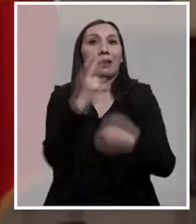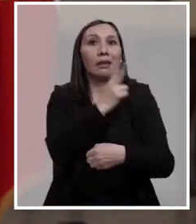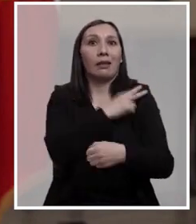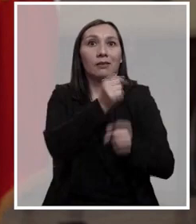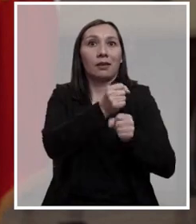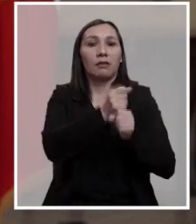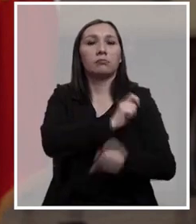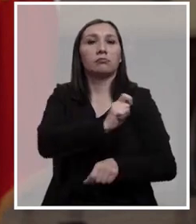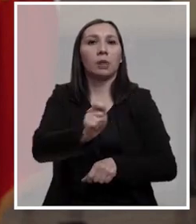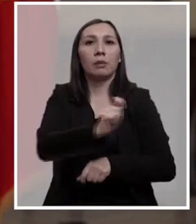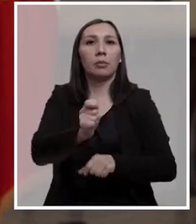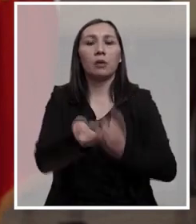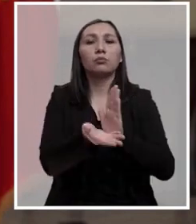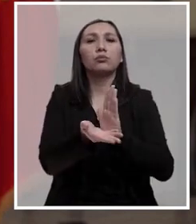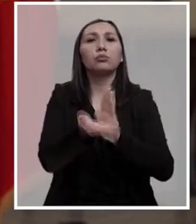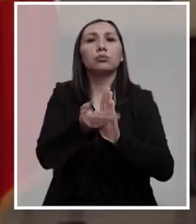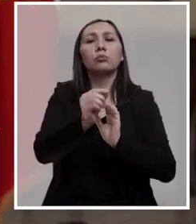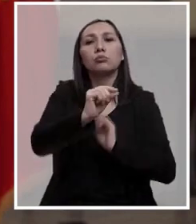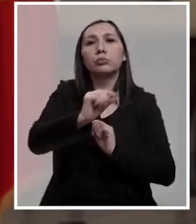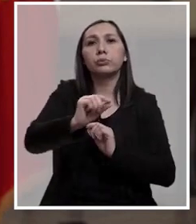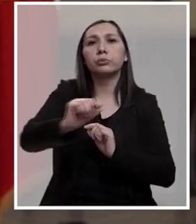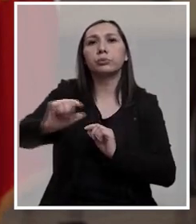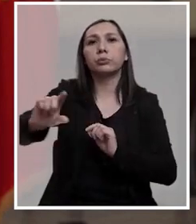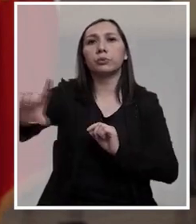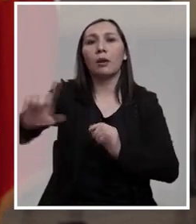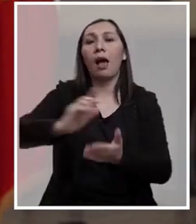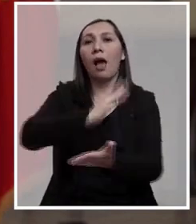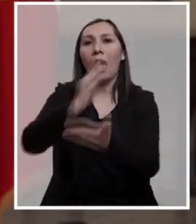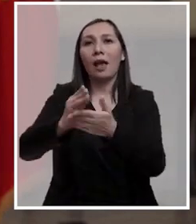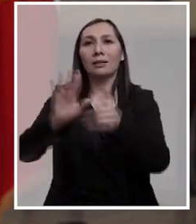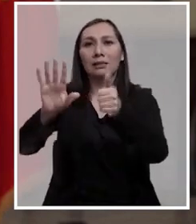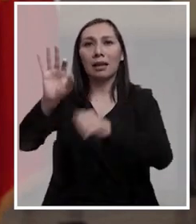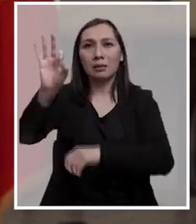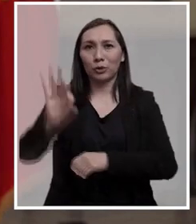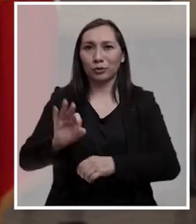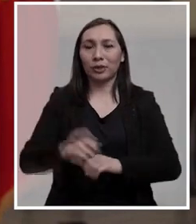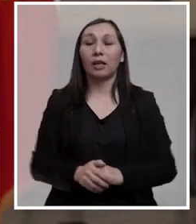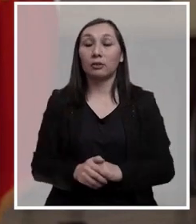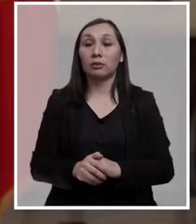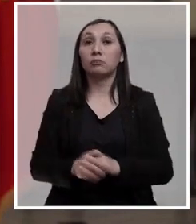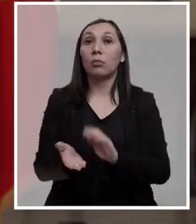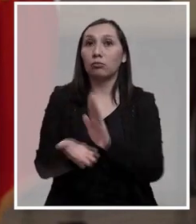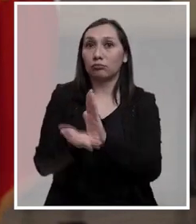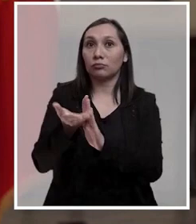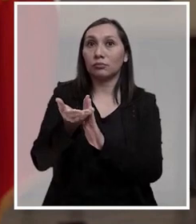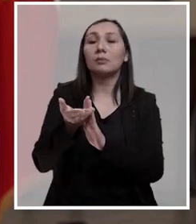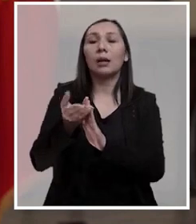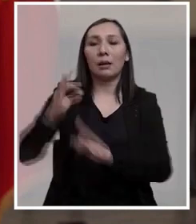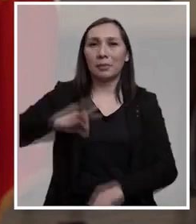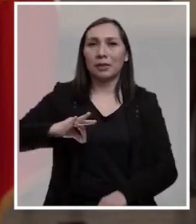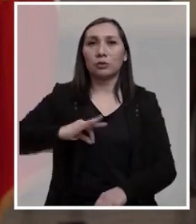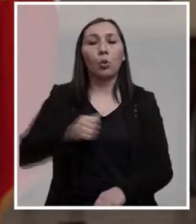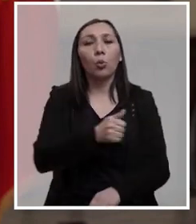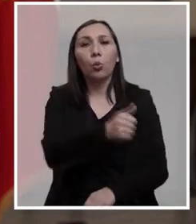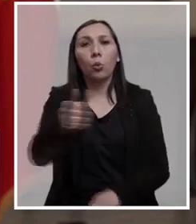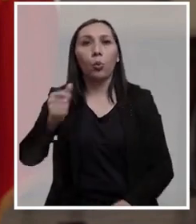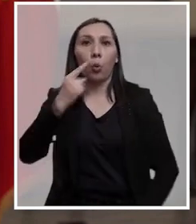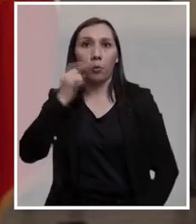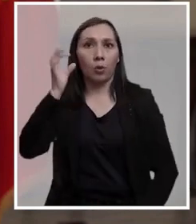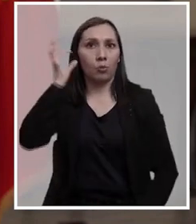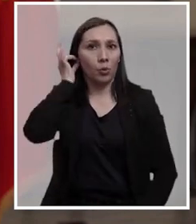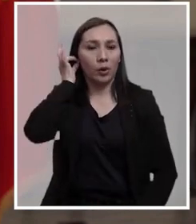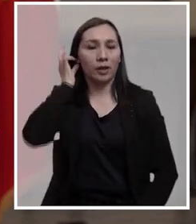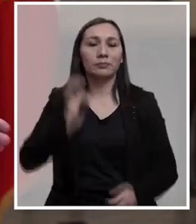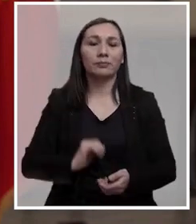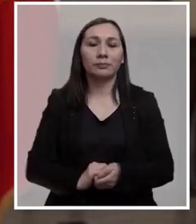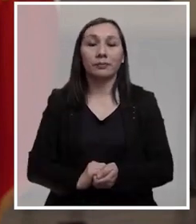los empleadores que aumentará gradualmente hasta llegar al 6%. mejorando de esta manera las pensiones de todos y de todas